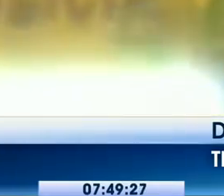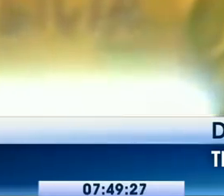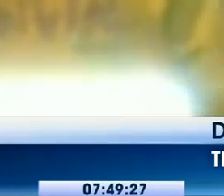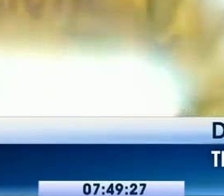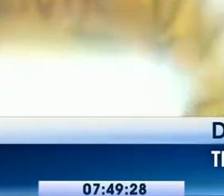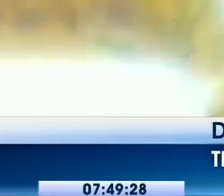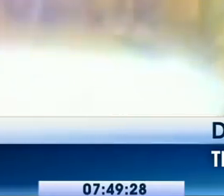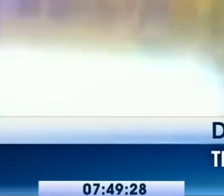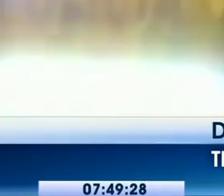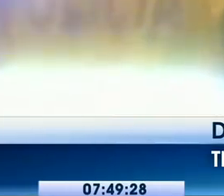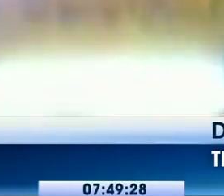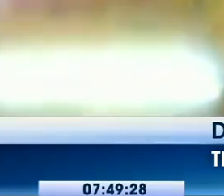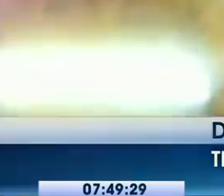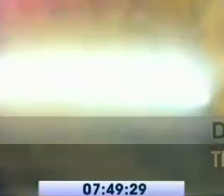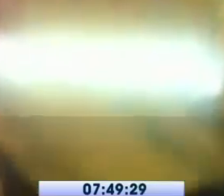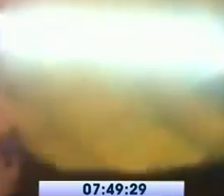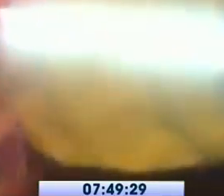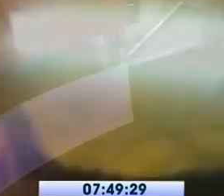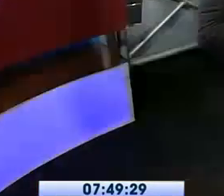Quito informó Iván Casamen.